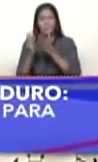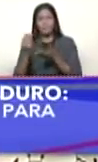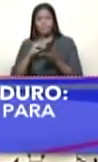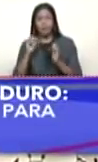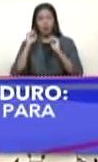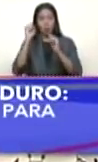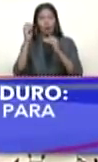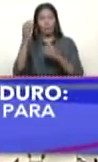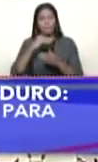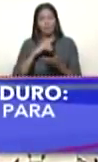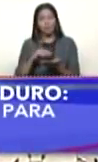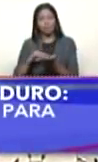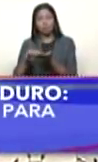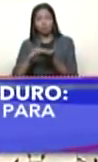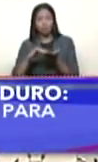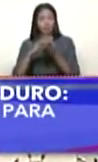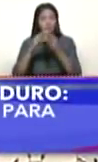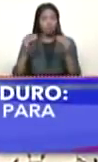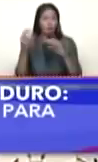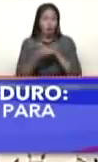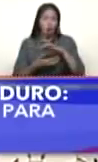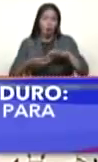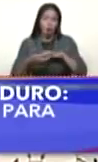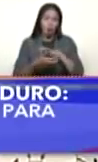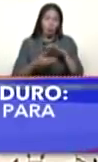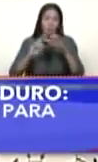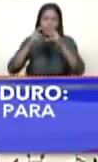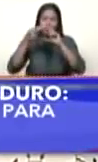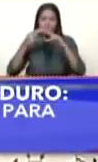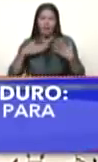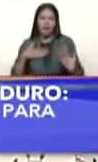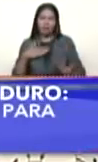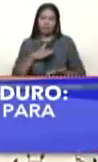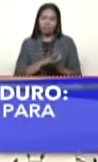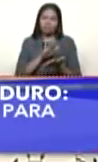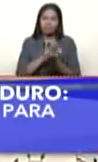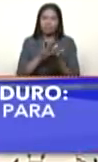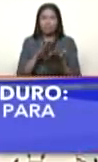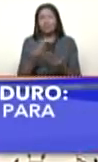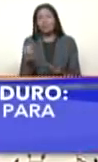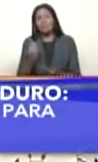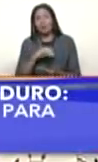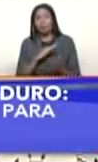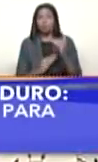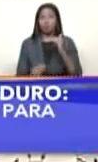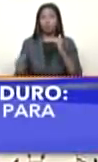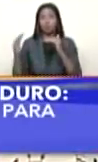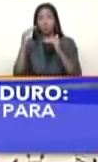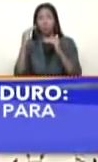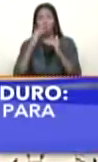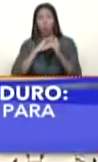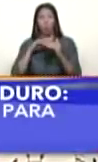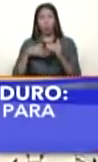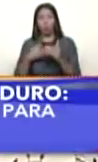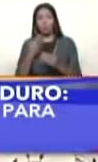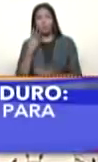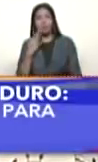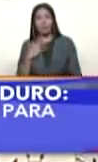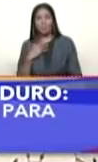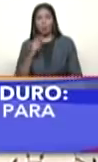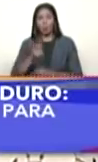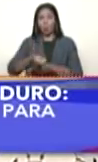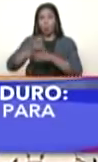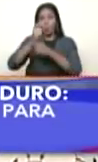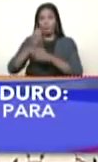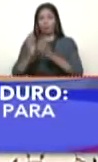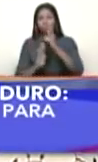las soluciones de todos los problemas en paz y potenciar al máximo nivel lo que es la pesca